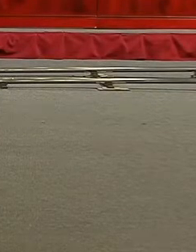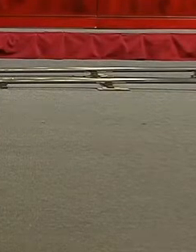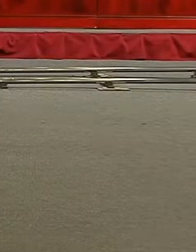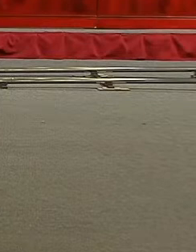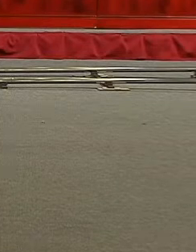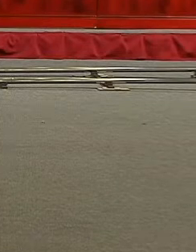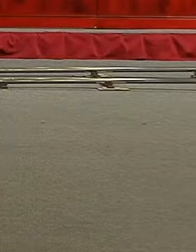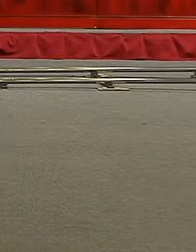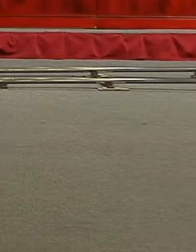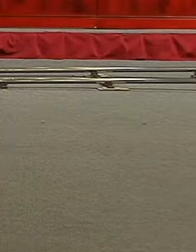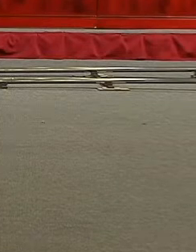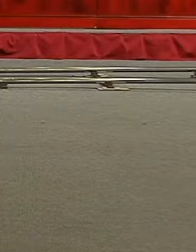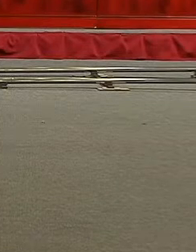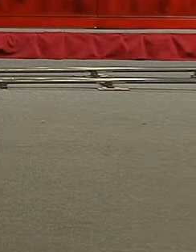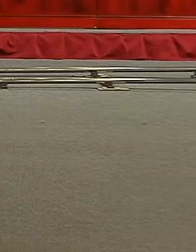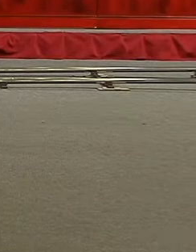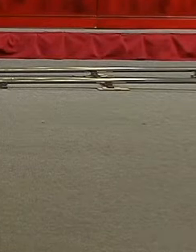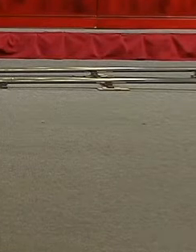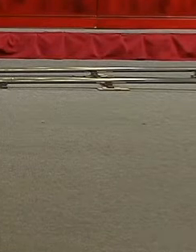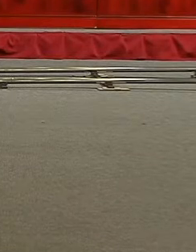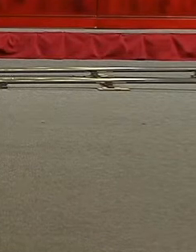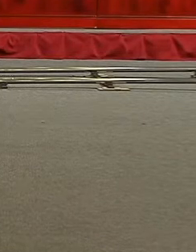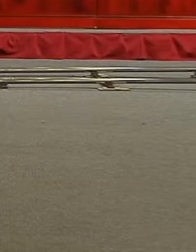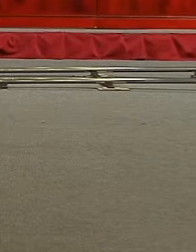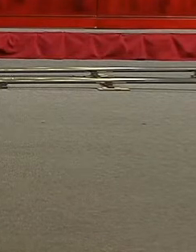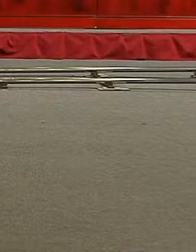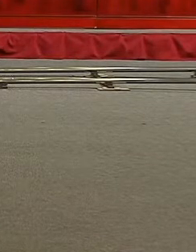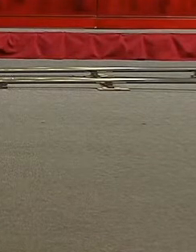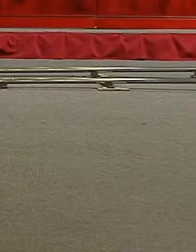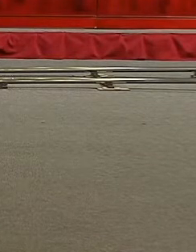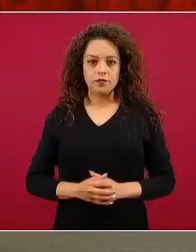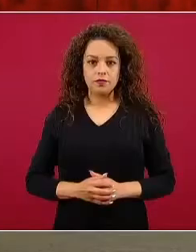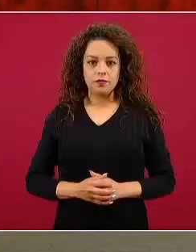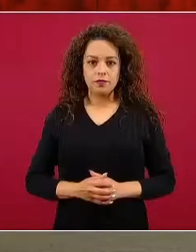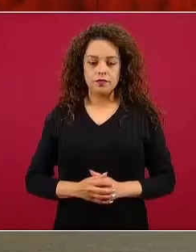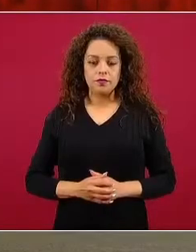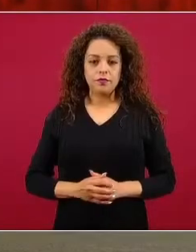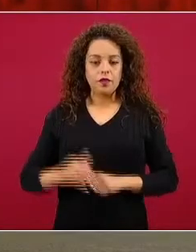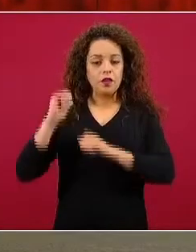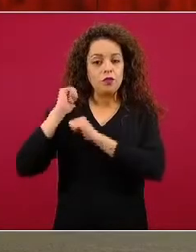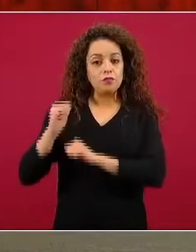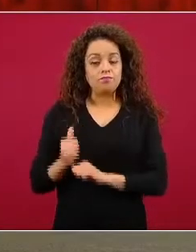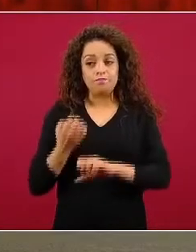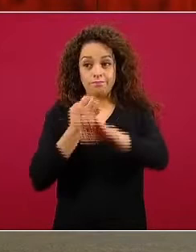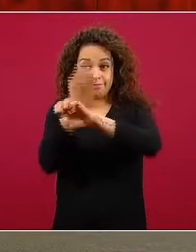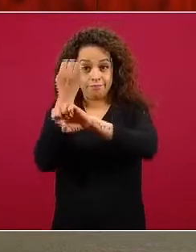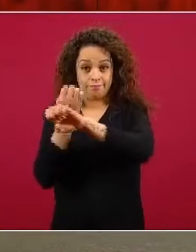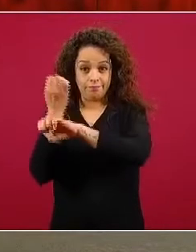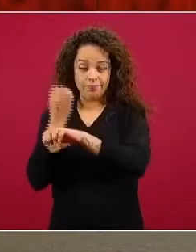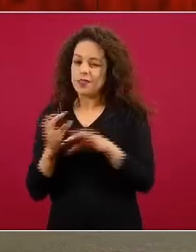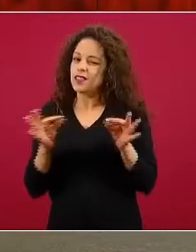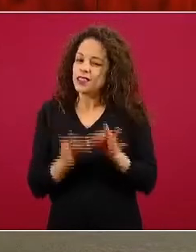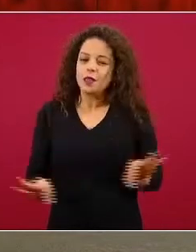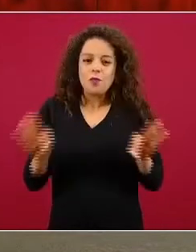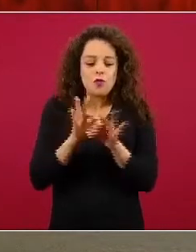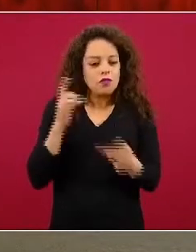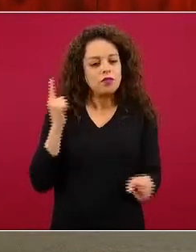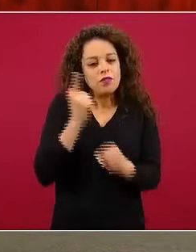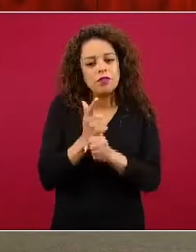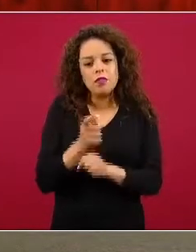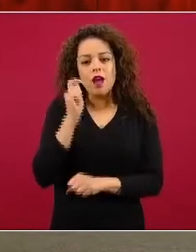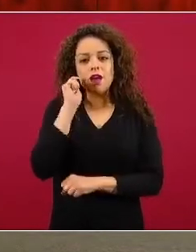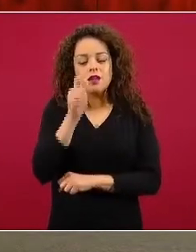decisiones es muy importante que identifiquen el balance más conveniente entre el